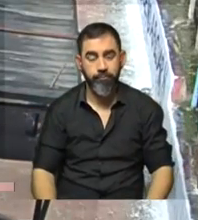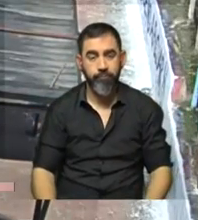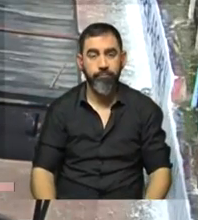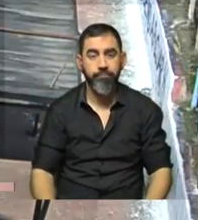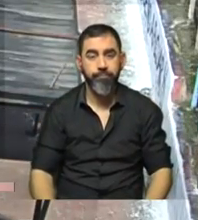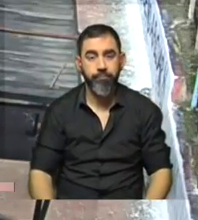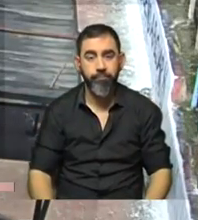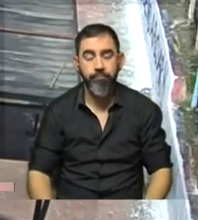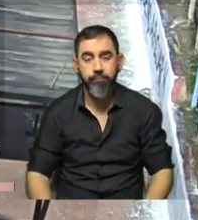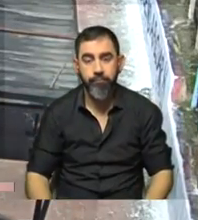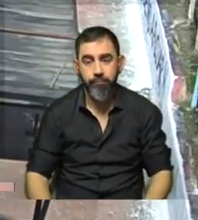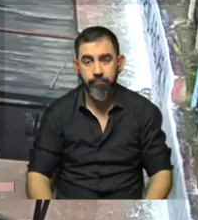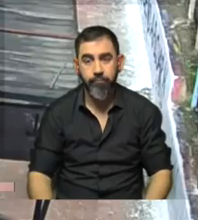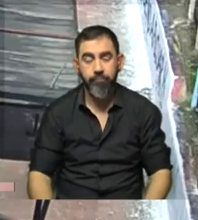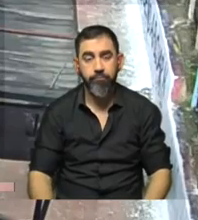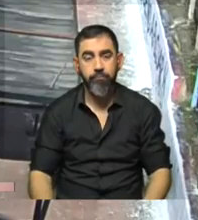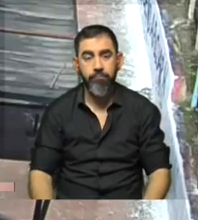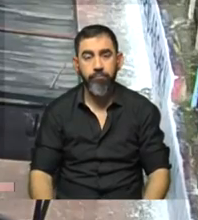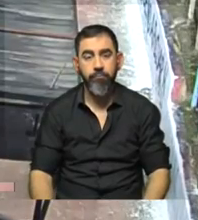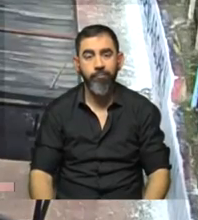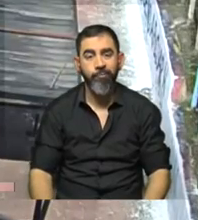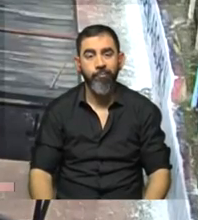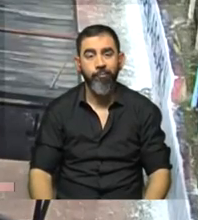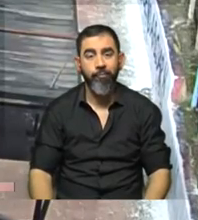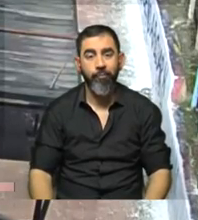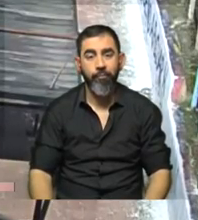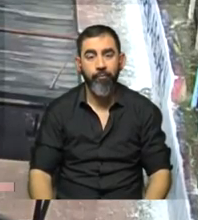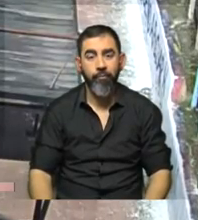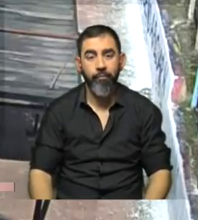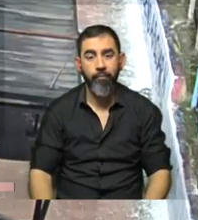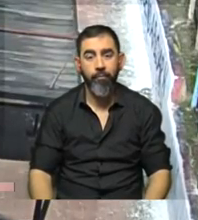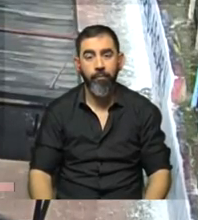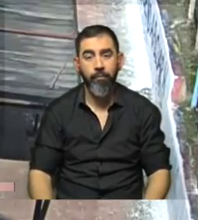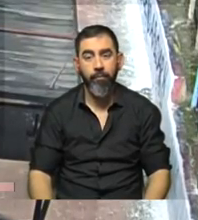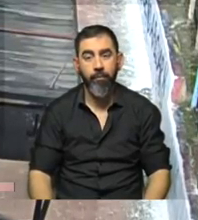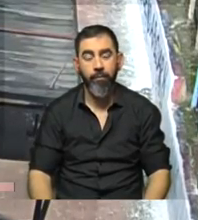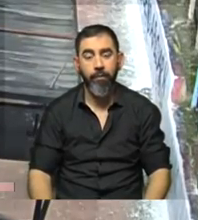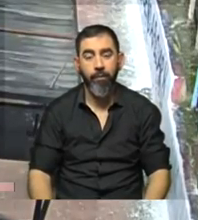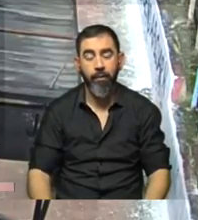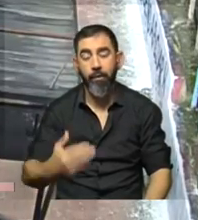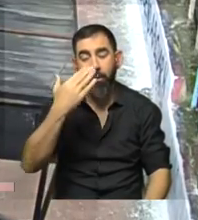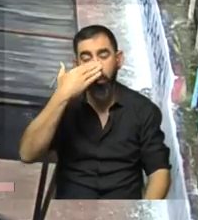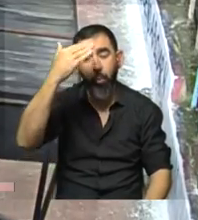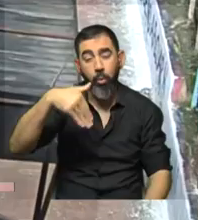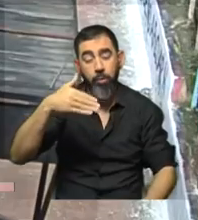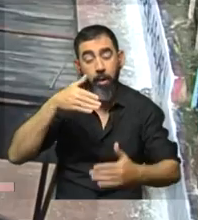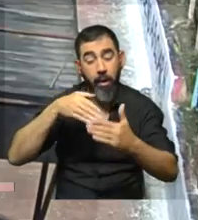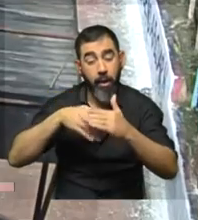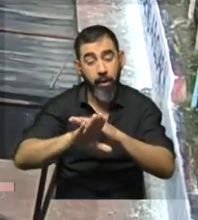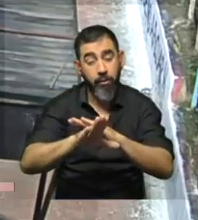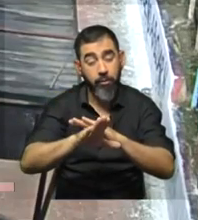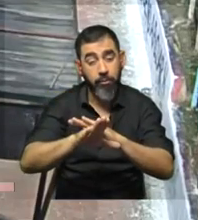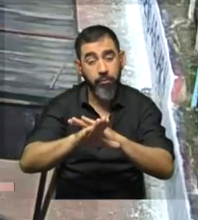Porque hay gente que está mirando de otro lado y no sabe de qué estamos hablando. Es verdad. A lo que voy. O no es de Montevideo. La última vez que entré ahí se